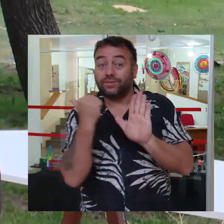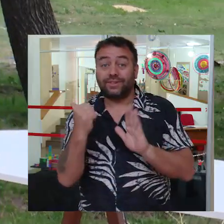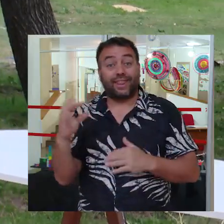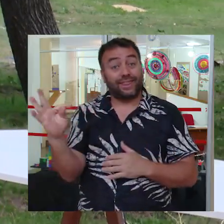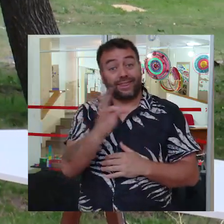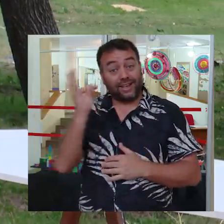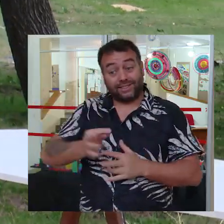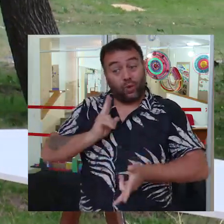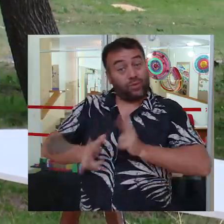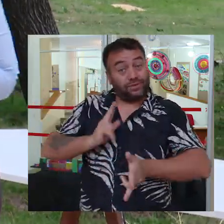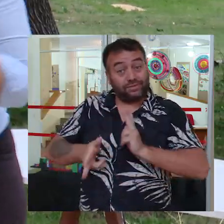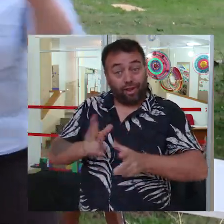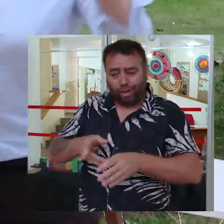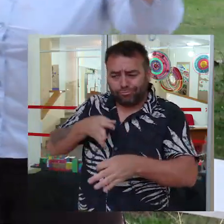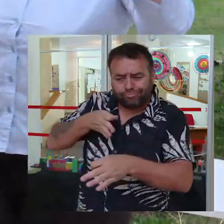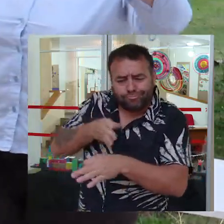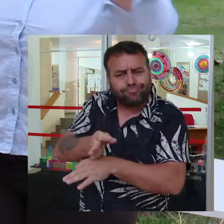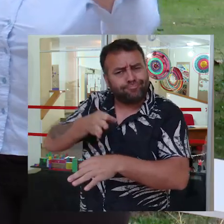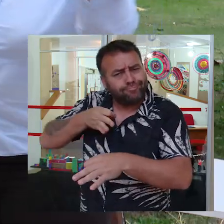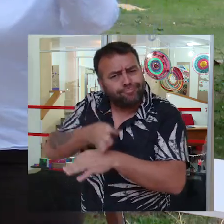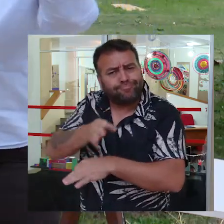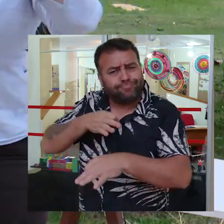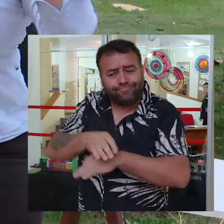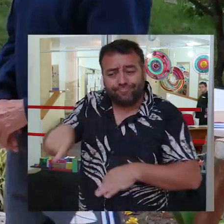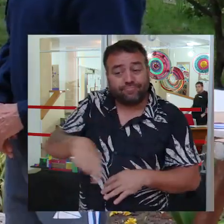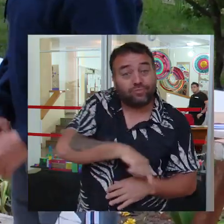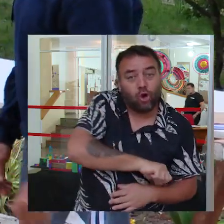juntar en la zona oeste, el taller de lengua de señas,